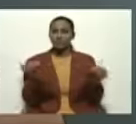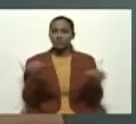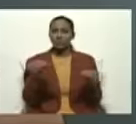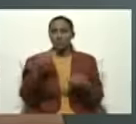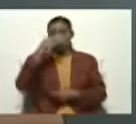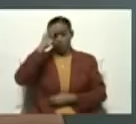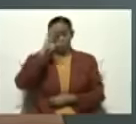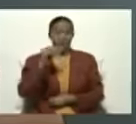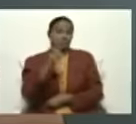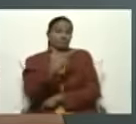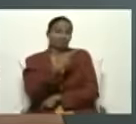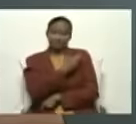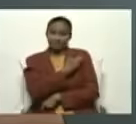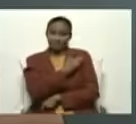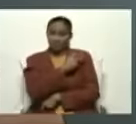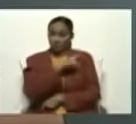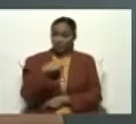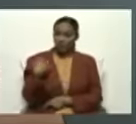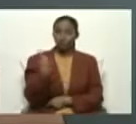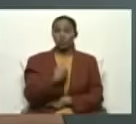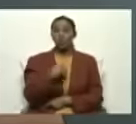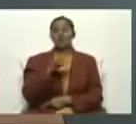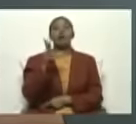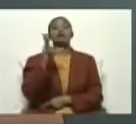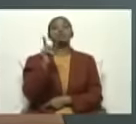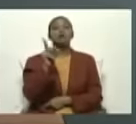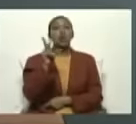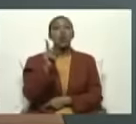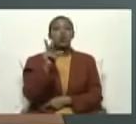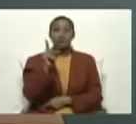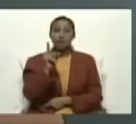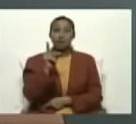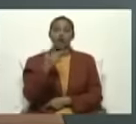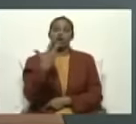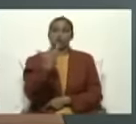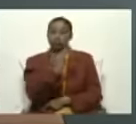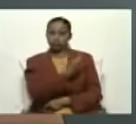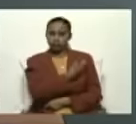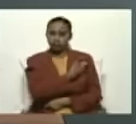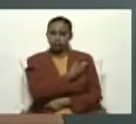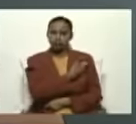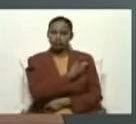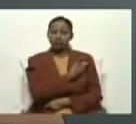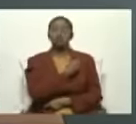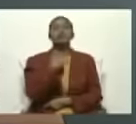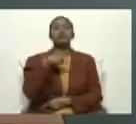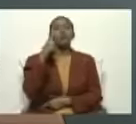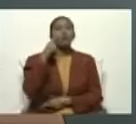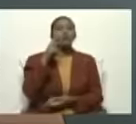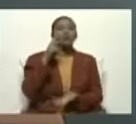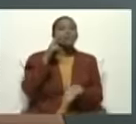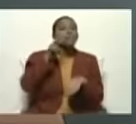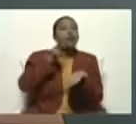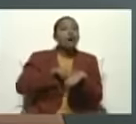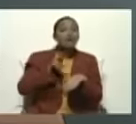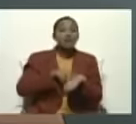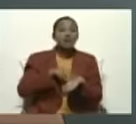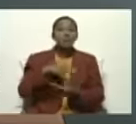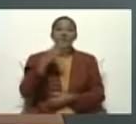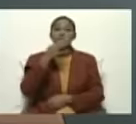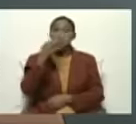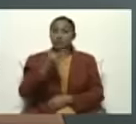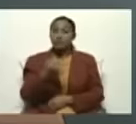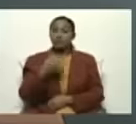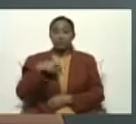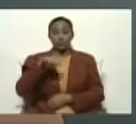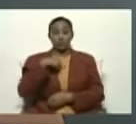estamos vacunados, les contaba que ya en la segunda dosis de Abdala, cuando nos las pusieron, comprobamos que seguimos tomando las medidas en la